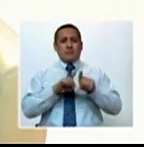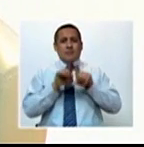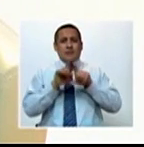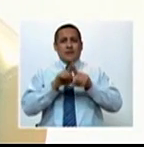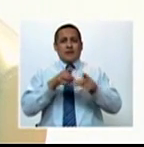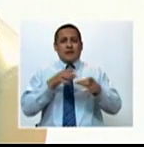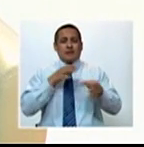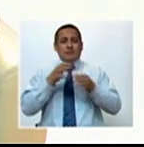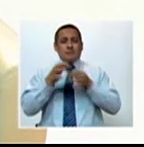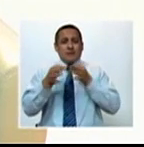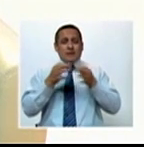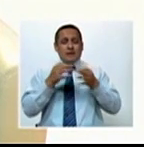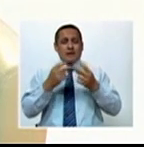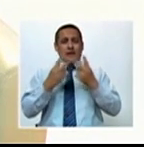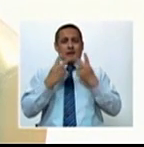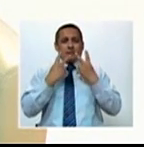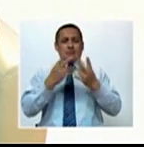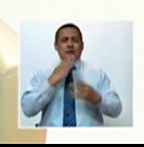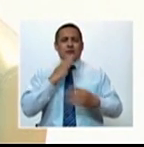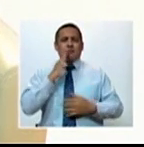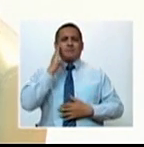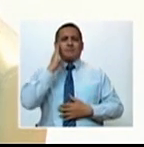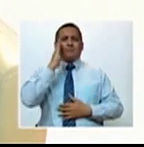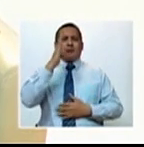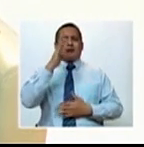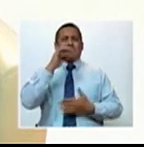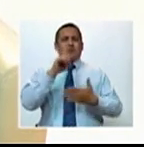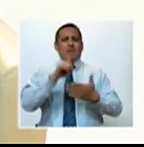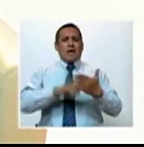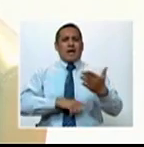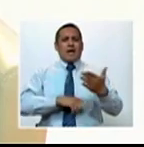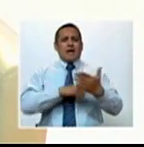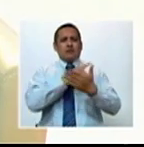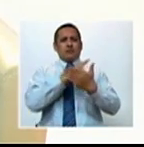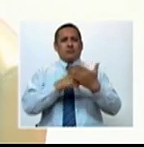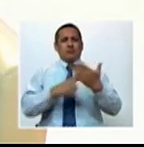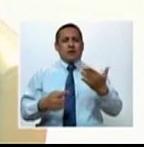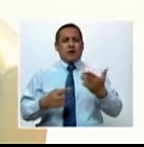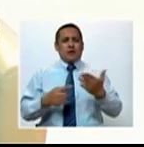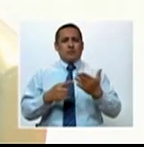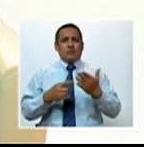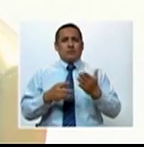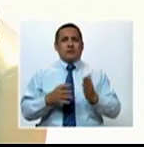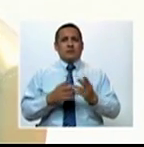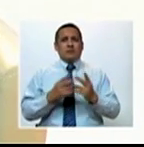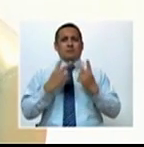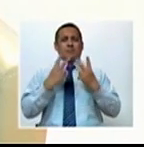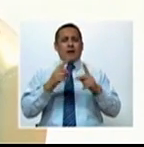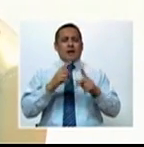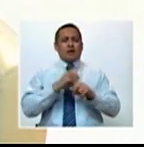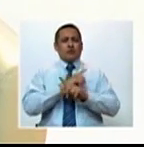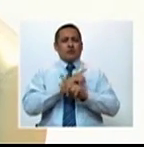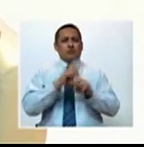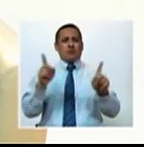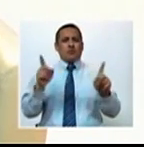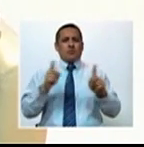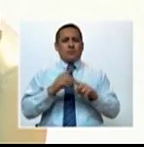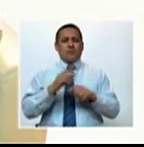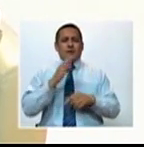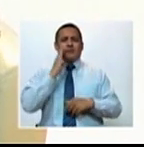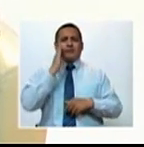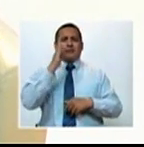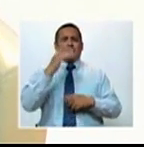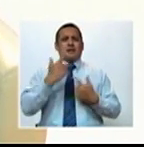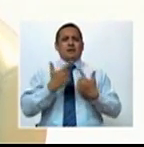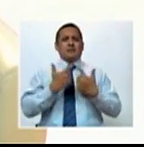que declararon la sentencia y para no poner en libertad a